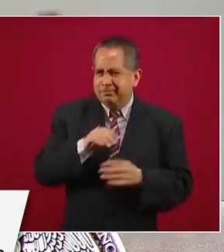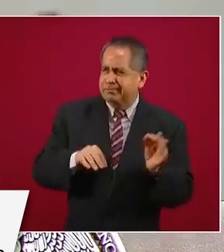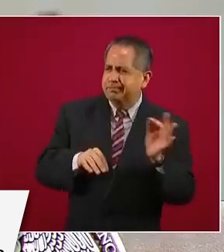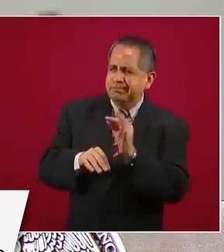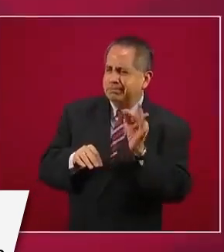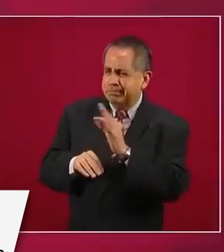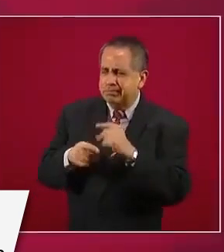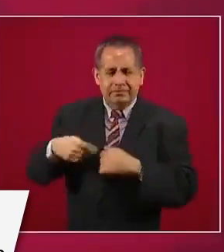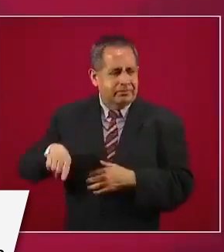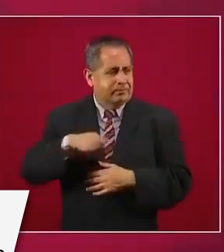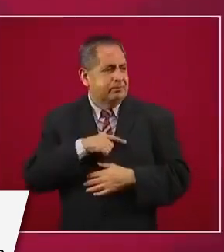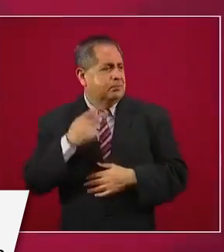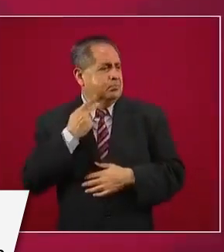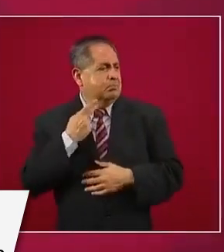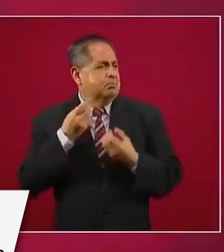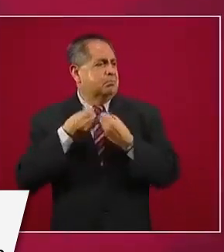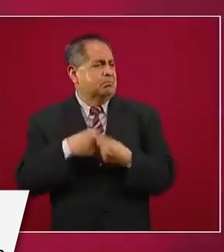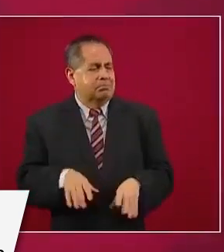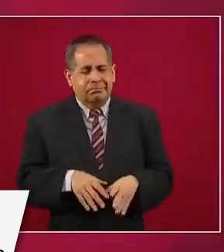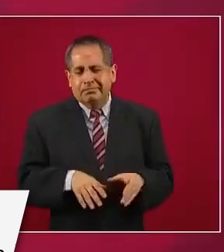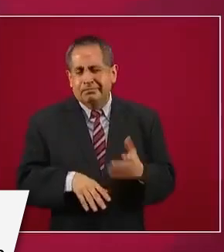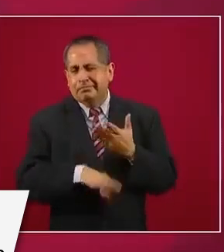daño políticamente.